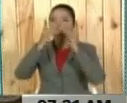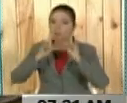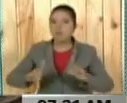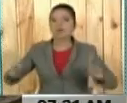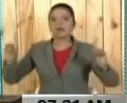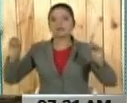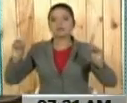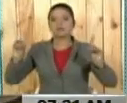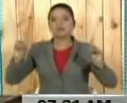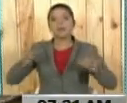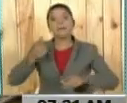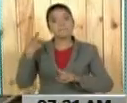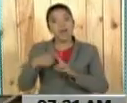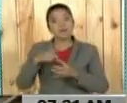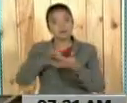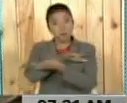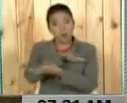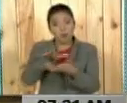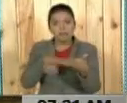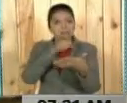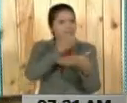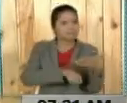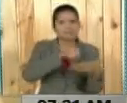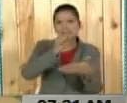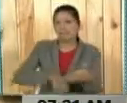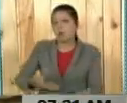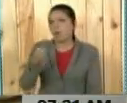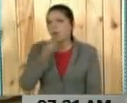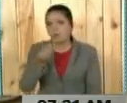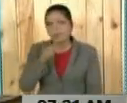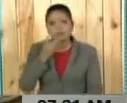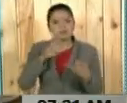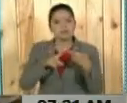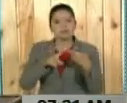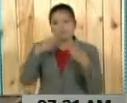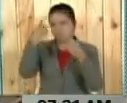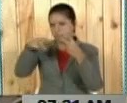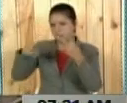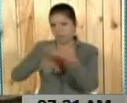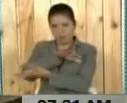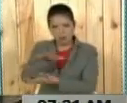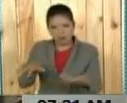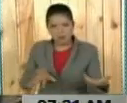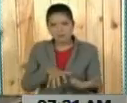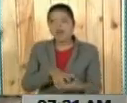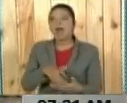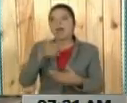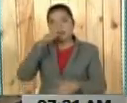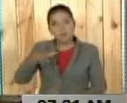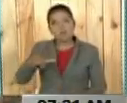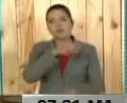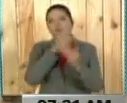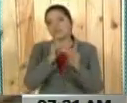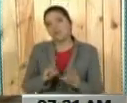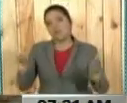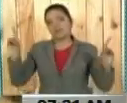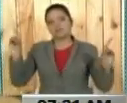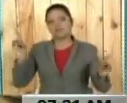además sometido a una crisis de desabastecimiento, a una crisis multidimensional, el pueblo democráticamente